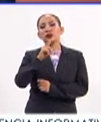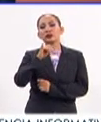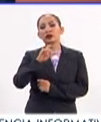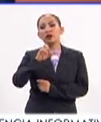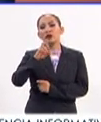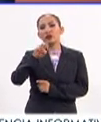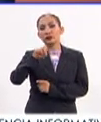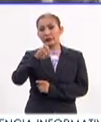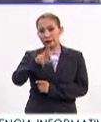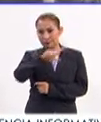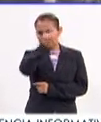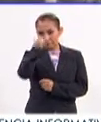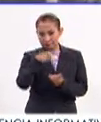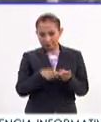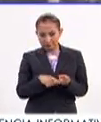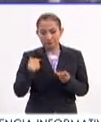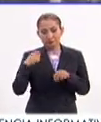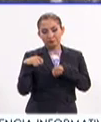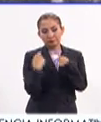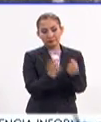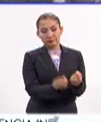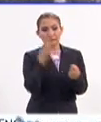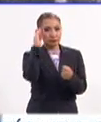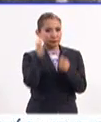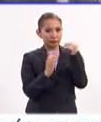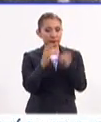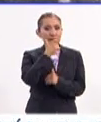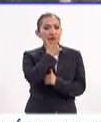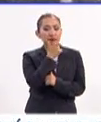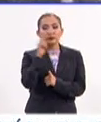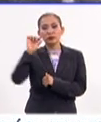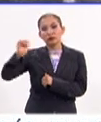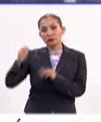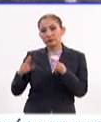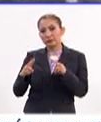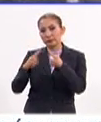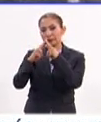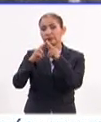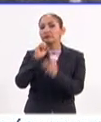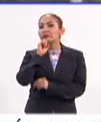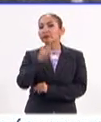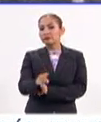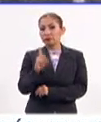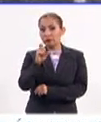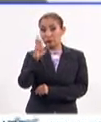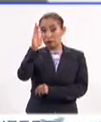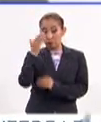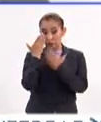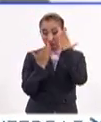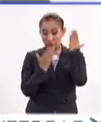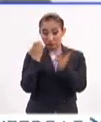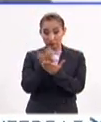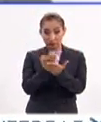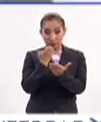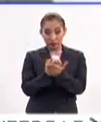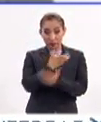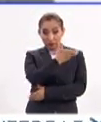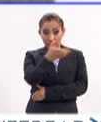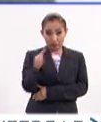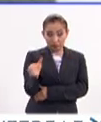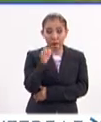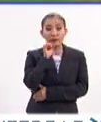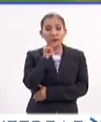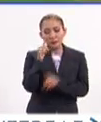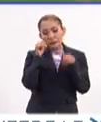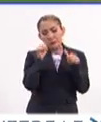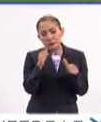Cornell. Posteriormente recibió un máster en Londres y uno en París, además de un doctorado en economía agrícola.